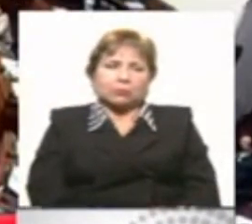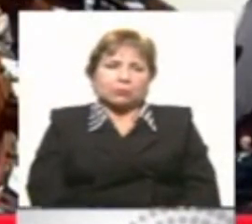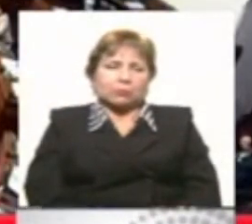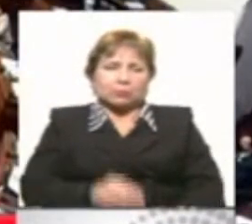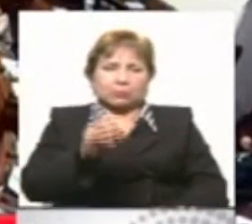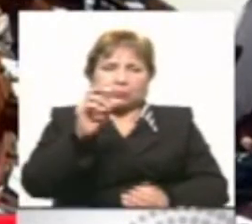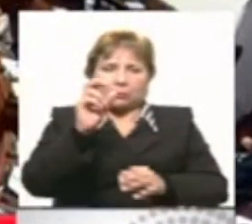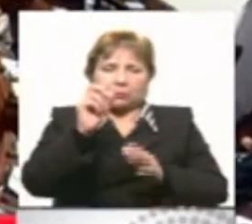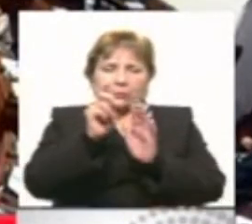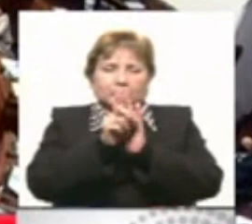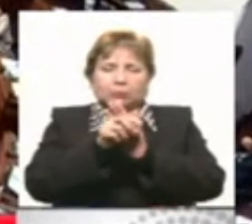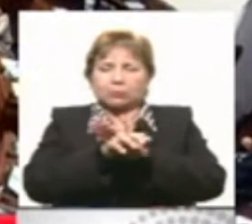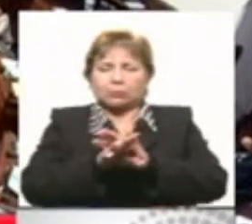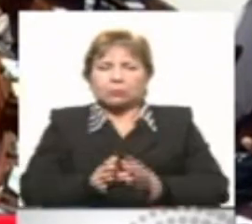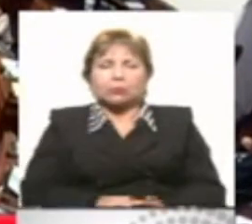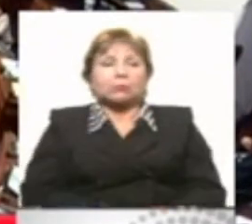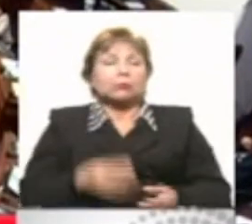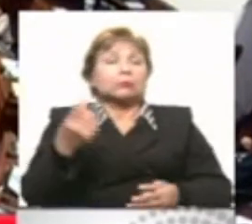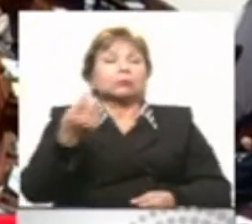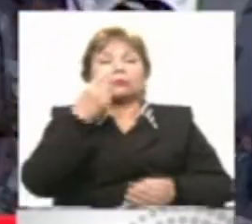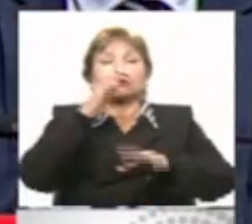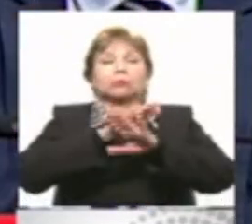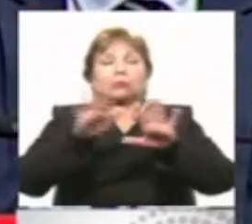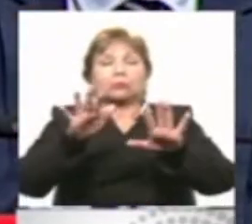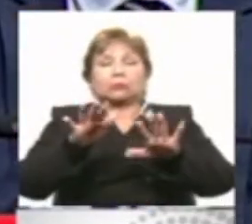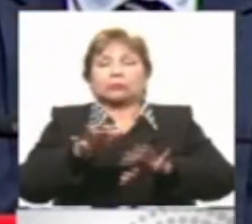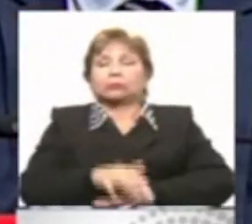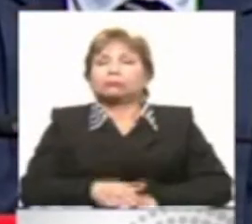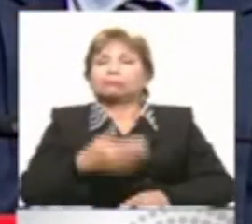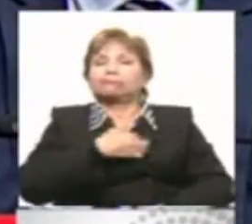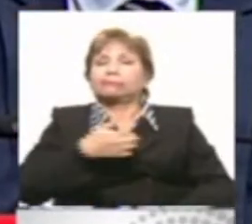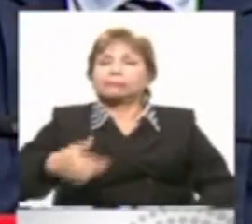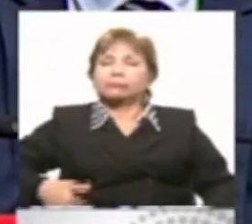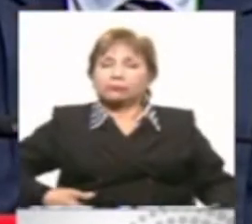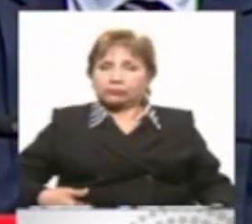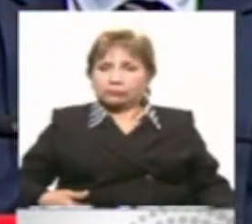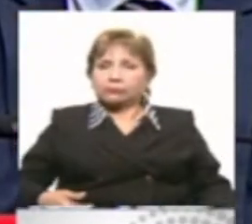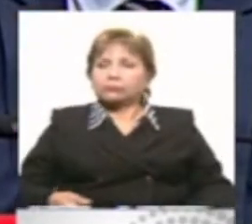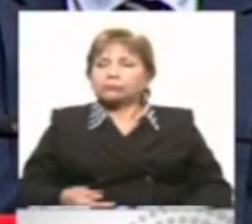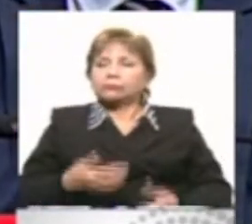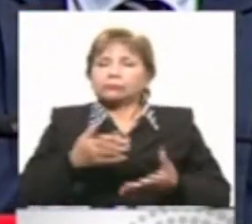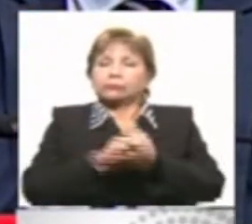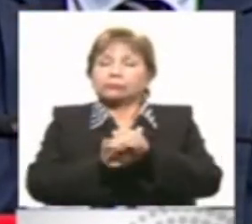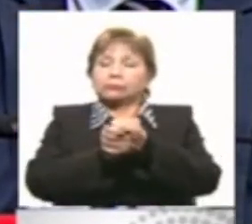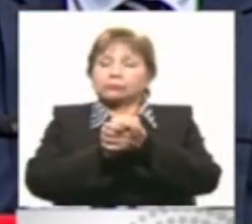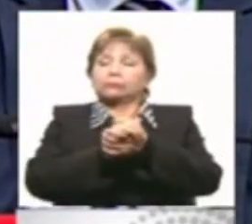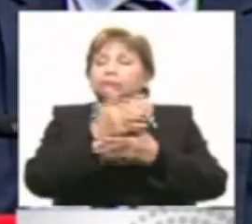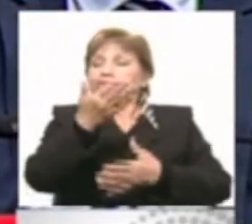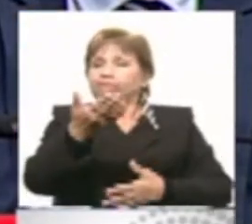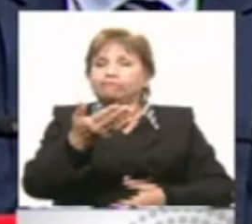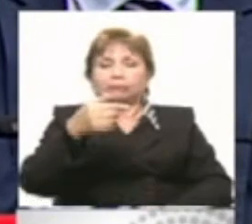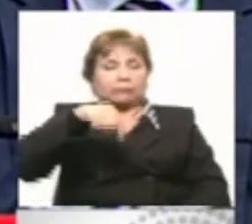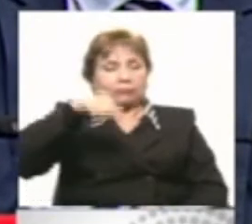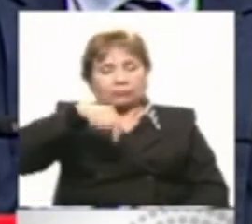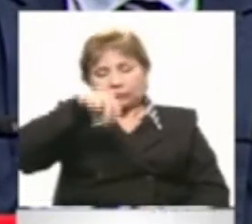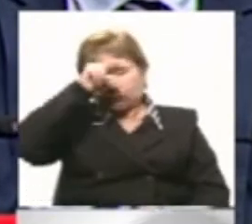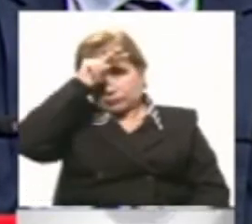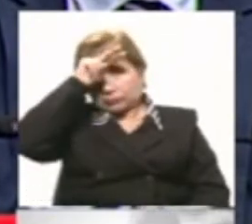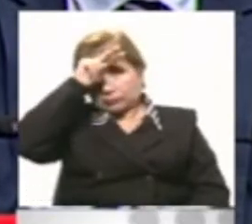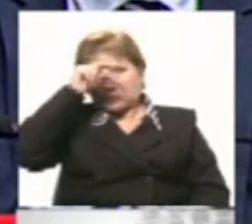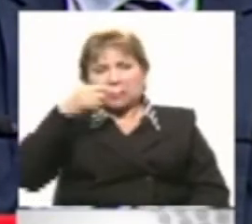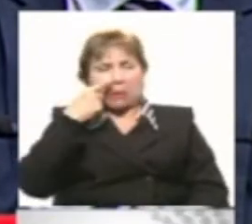30 segundos más. Solo para terminar, presidenta, colegas, el país